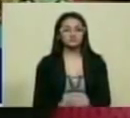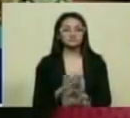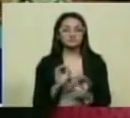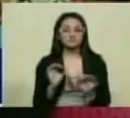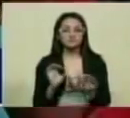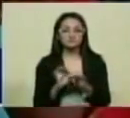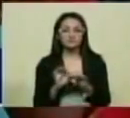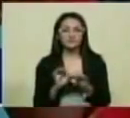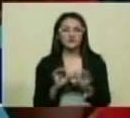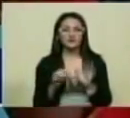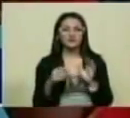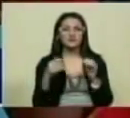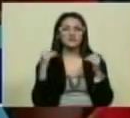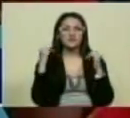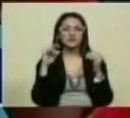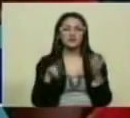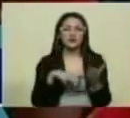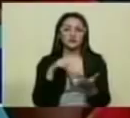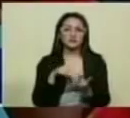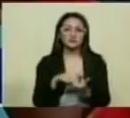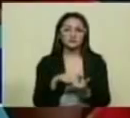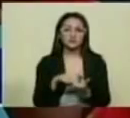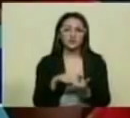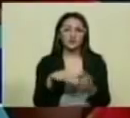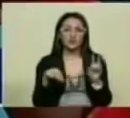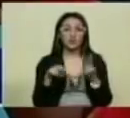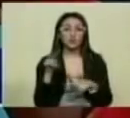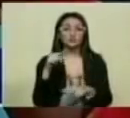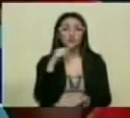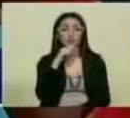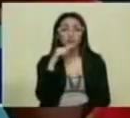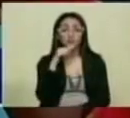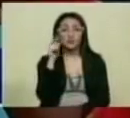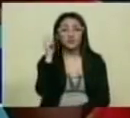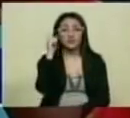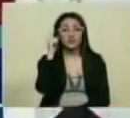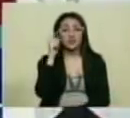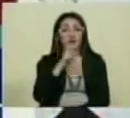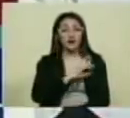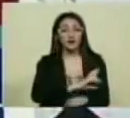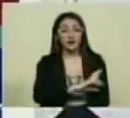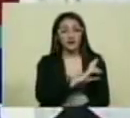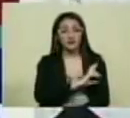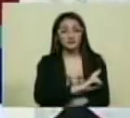la declaración de fiesta nacional del 12 de octubre como Día de la Raza,